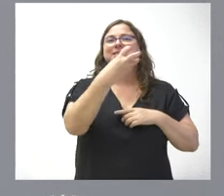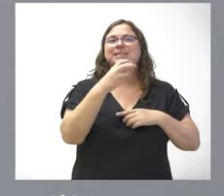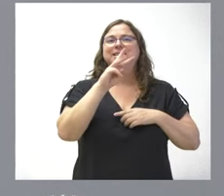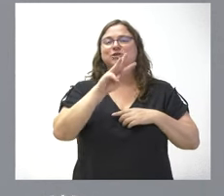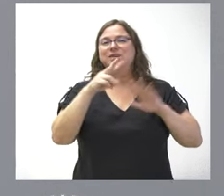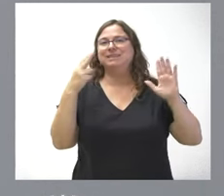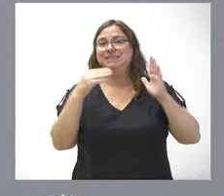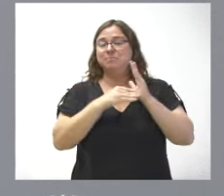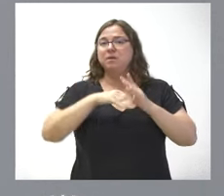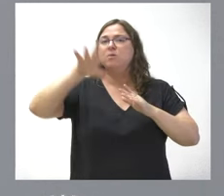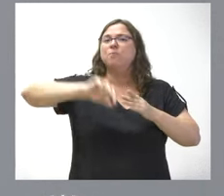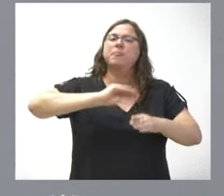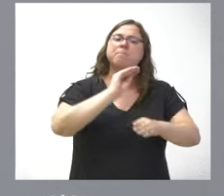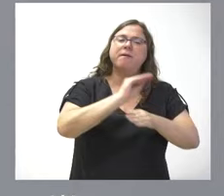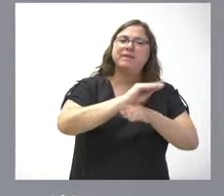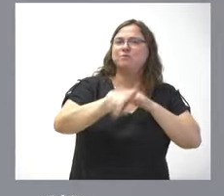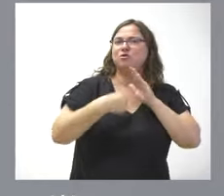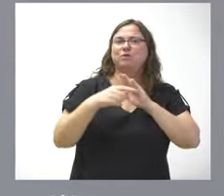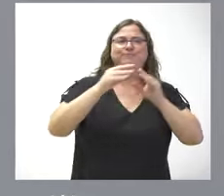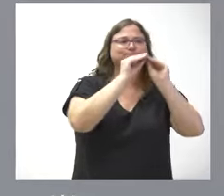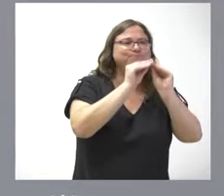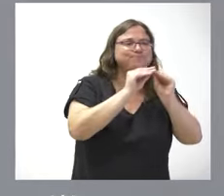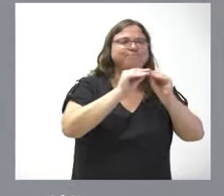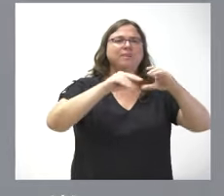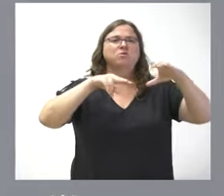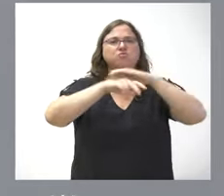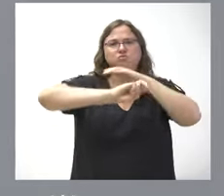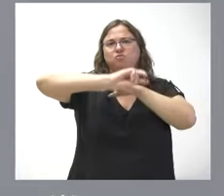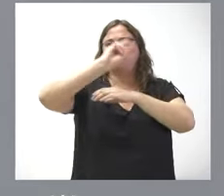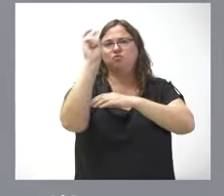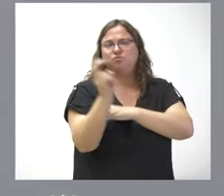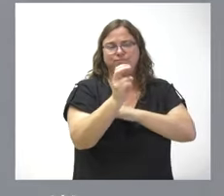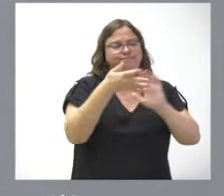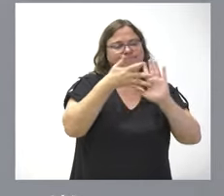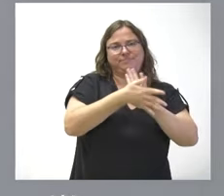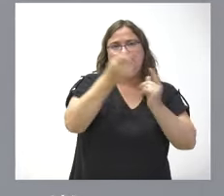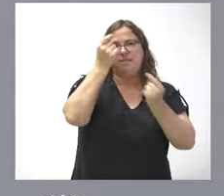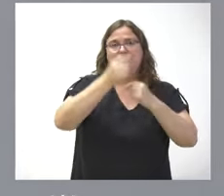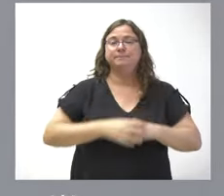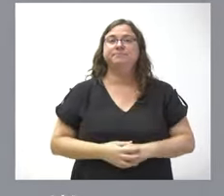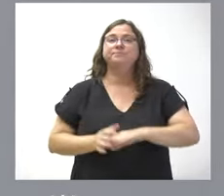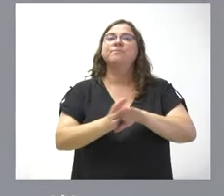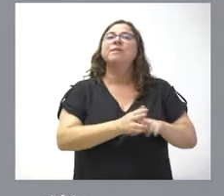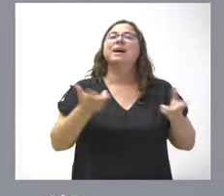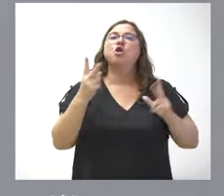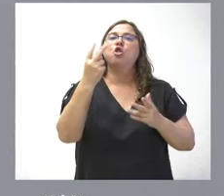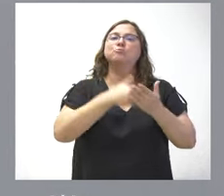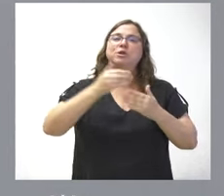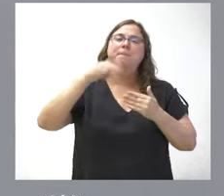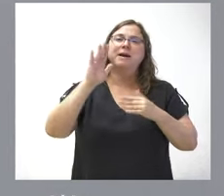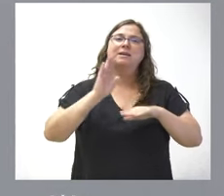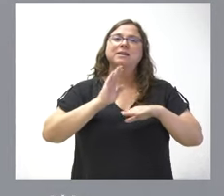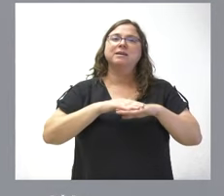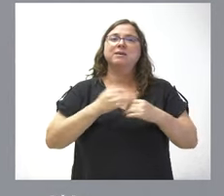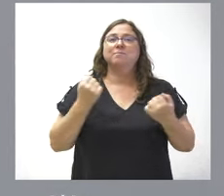contratación de servicios de mantenimiento integral de diversos equipos de diagnóstico que tienen ustedes detallado se autorizan más de 2 millones de euros para el suministro de